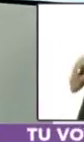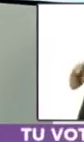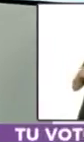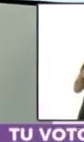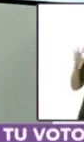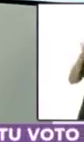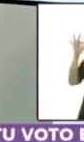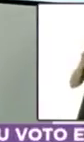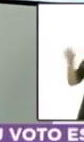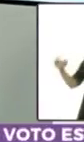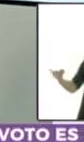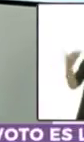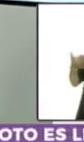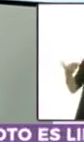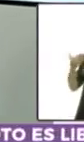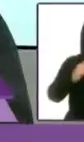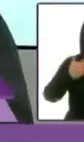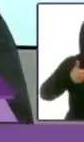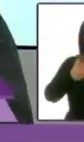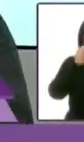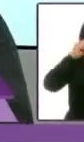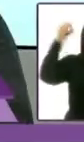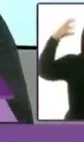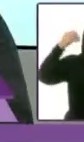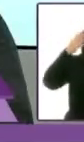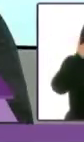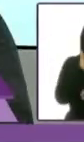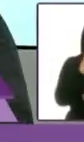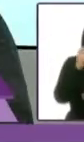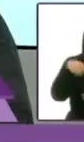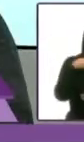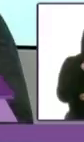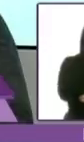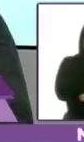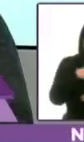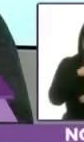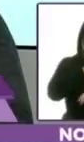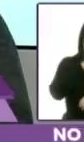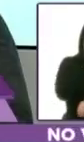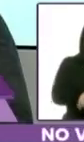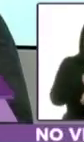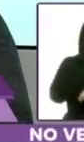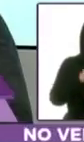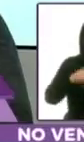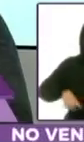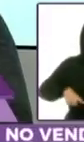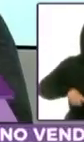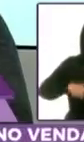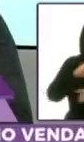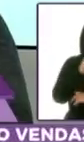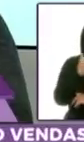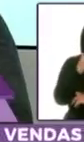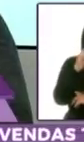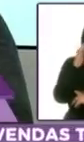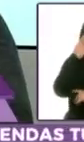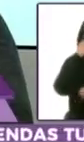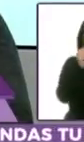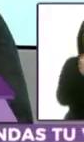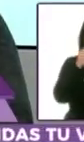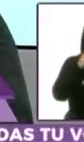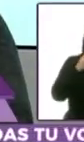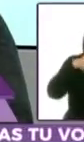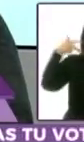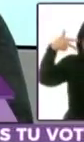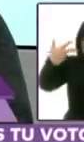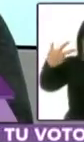vio serena y como con esta tranquilidad que te da el ir en una contienda en el que crees que todos los resultados